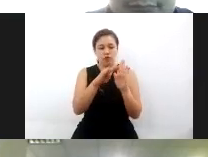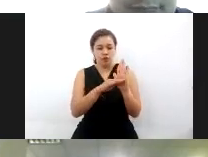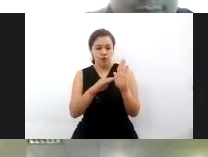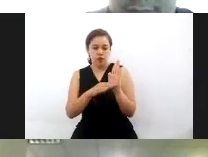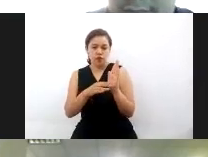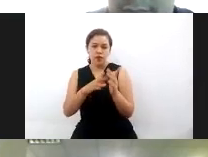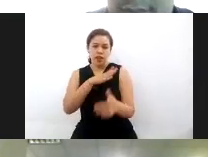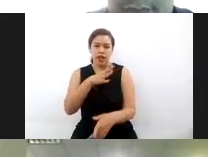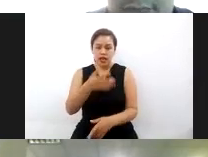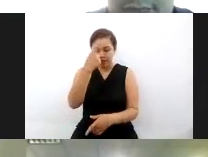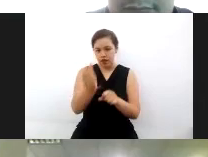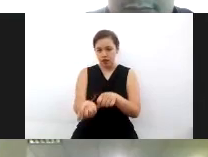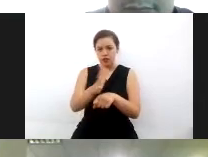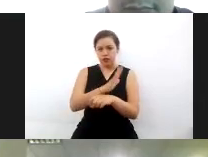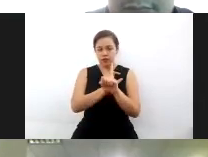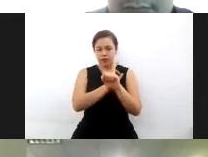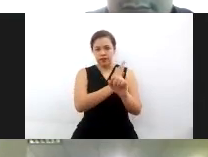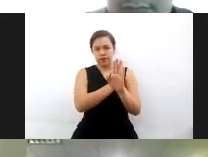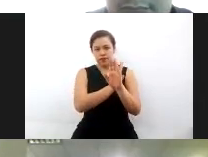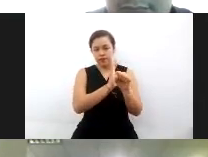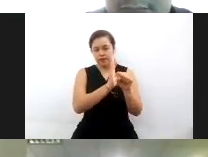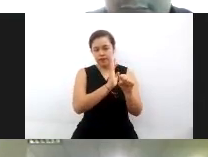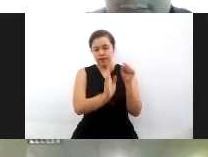que es el tema que nosotros estamos